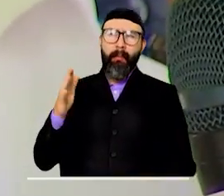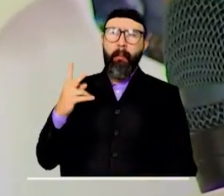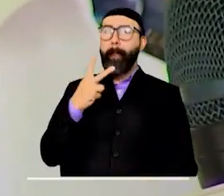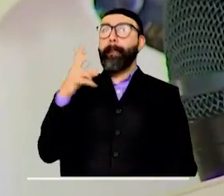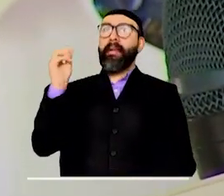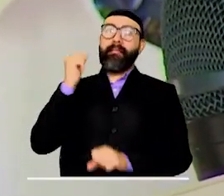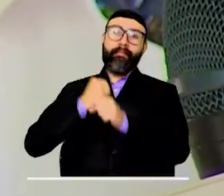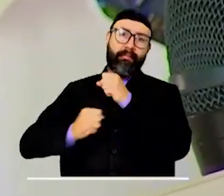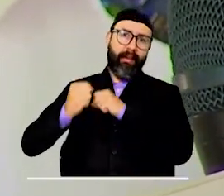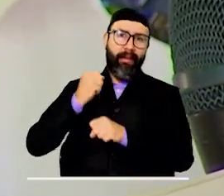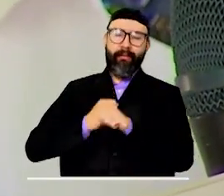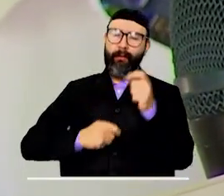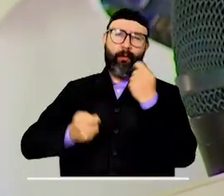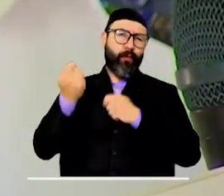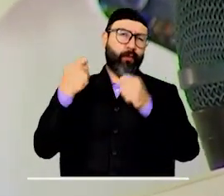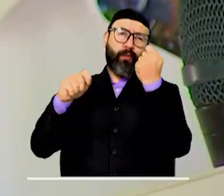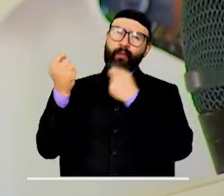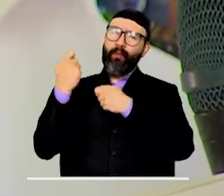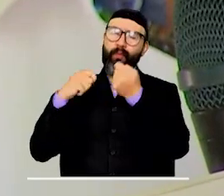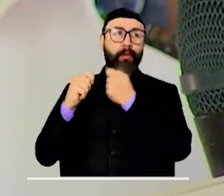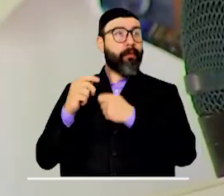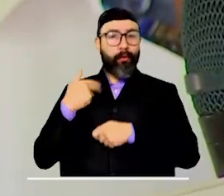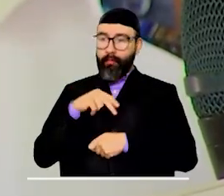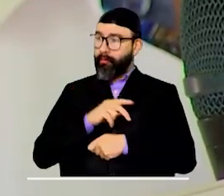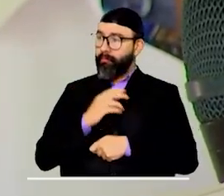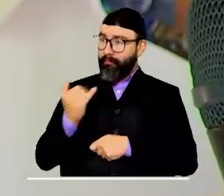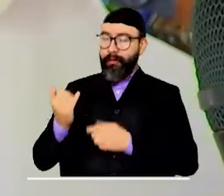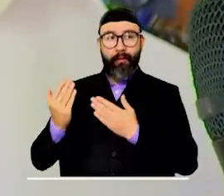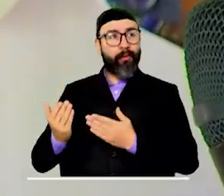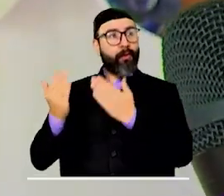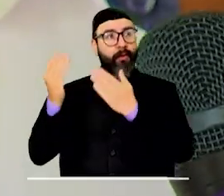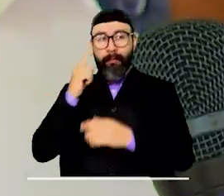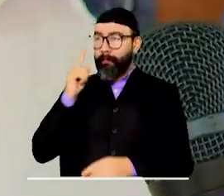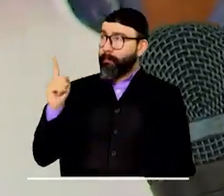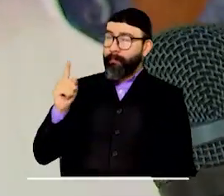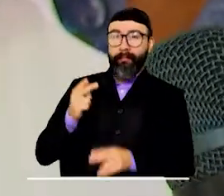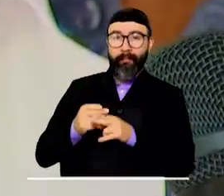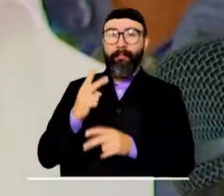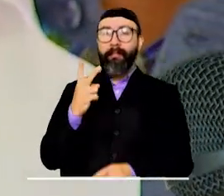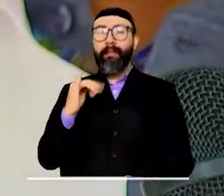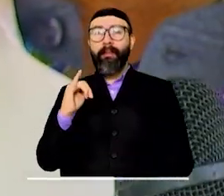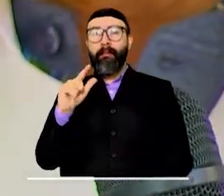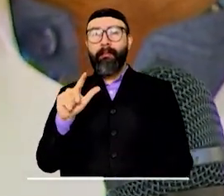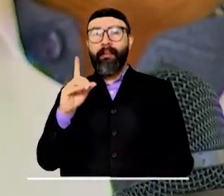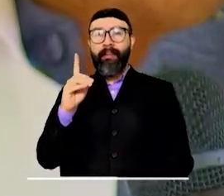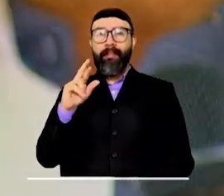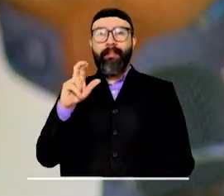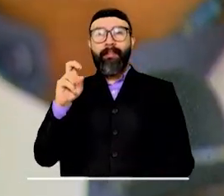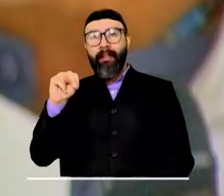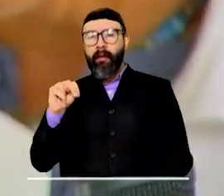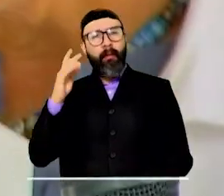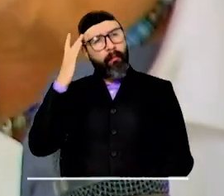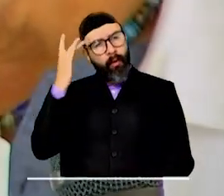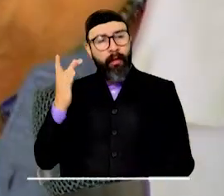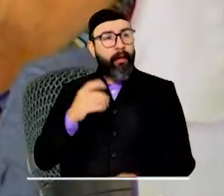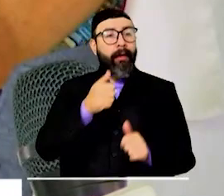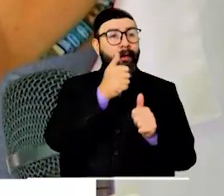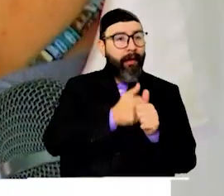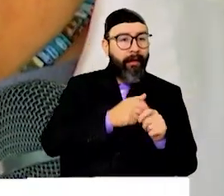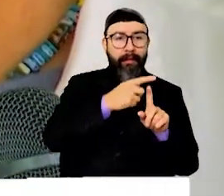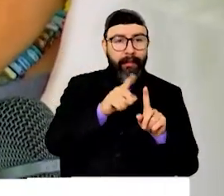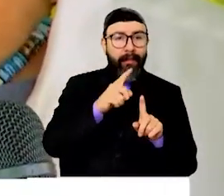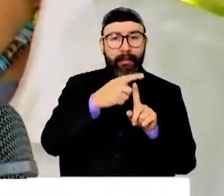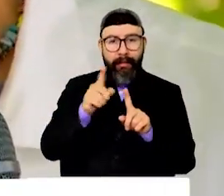años. Y para nosotros ha sido maravilloso porque en su conjunto cada uno va actuando en uno de